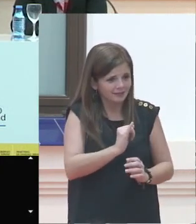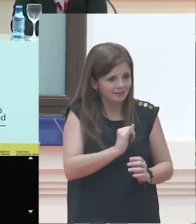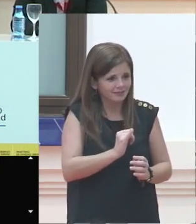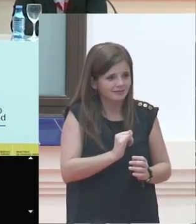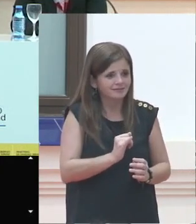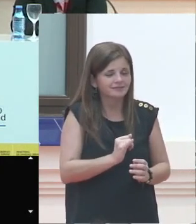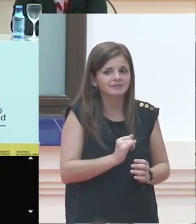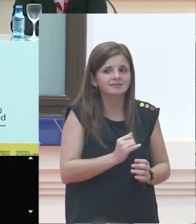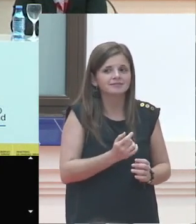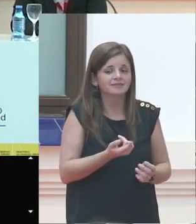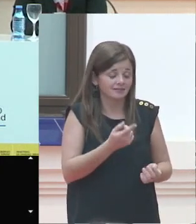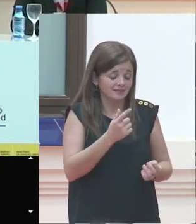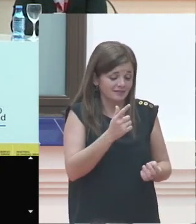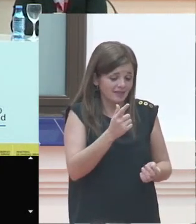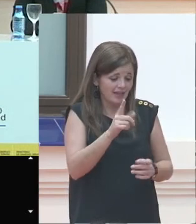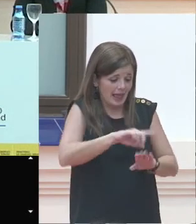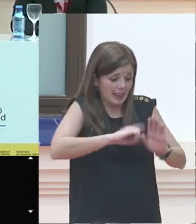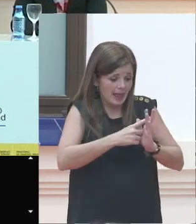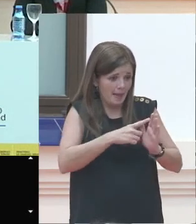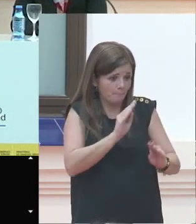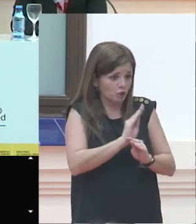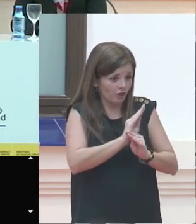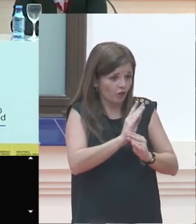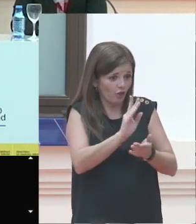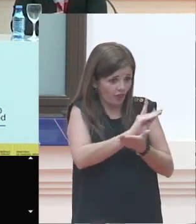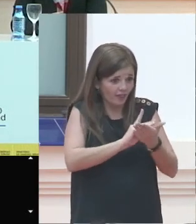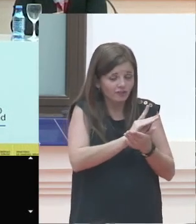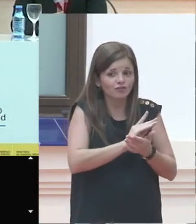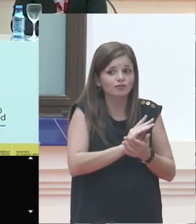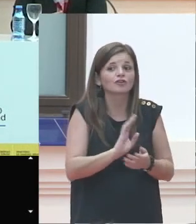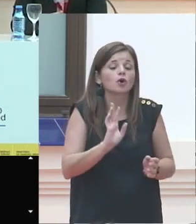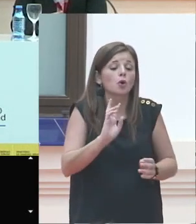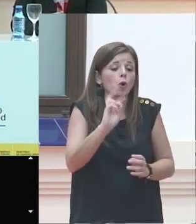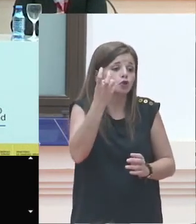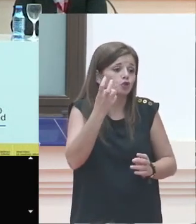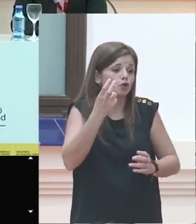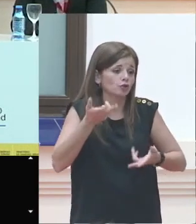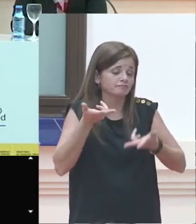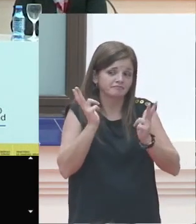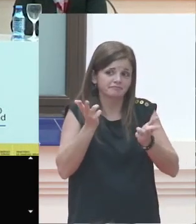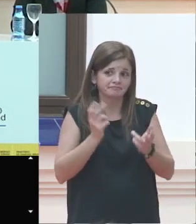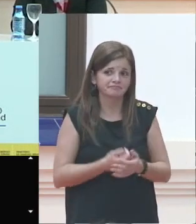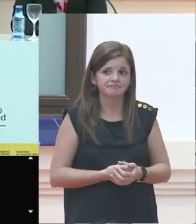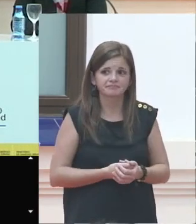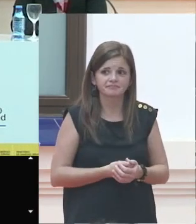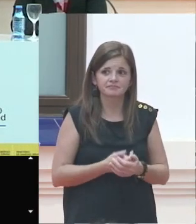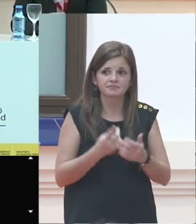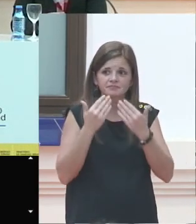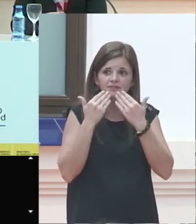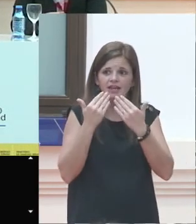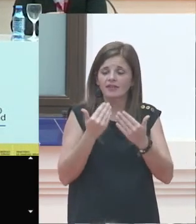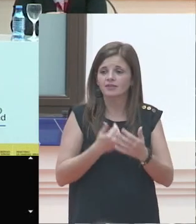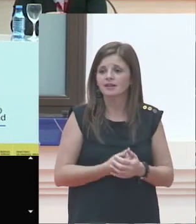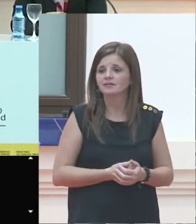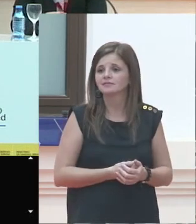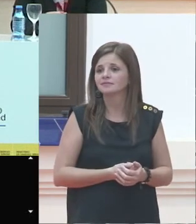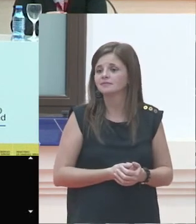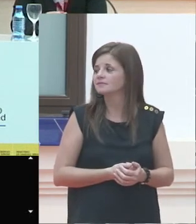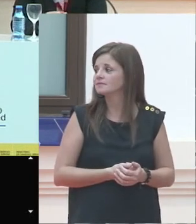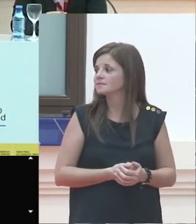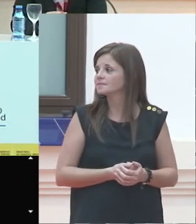dueño del dato ha perdido la propiedad. O sea, el problema es el acceso. Y hay datos que por ley en España y por ley en la Unión Europea no se puede acceder,